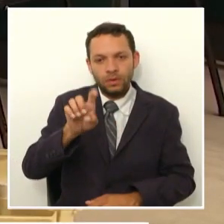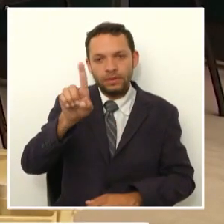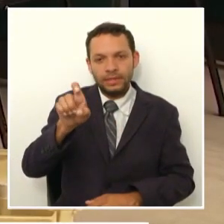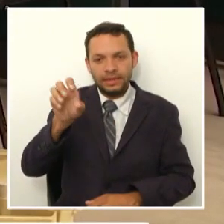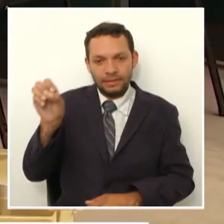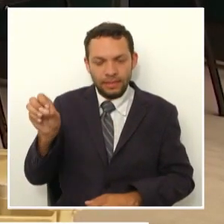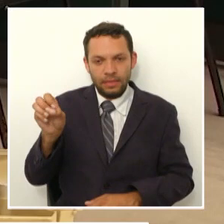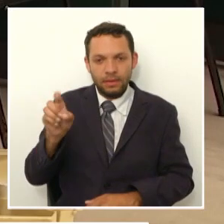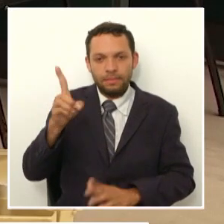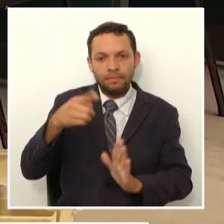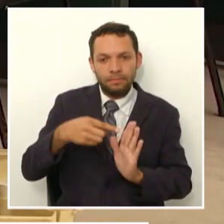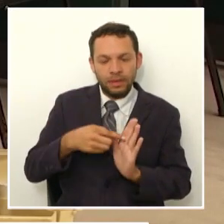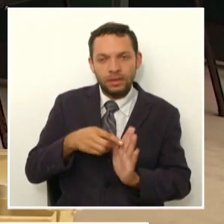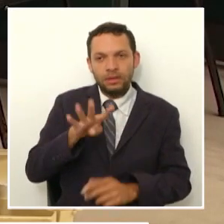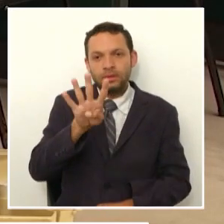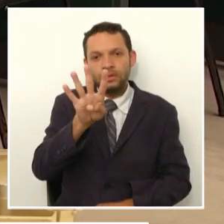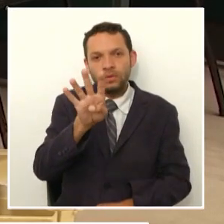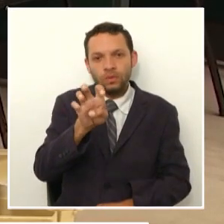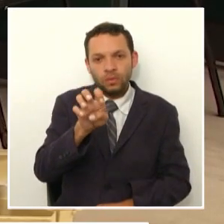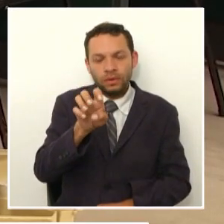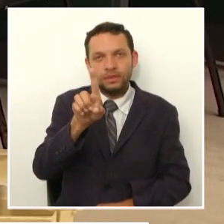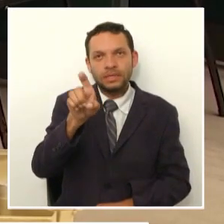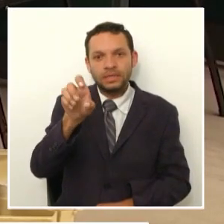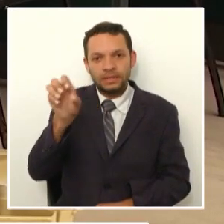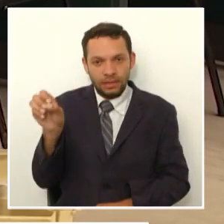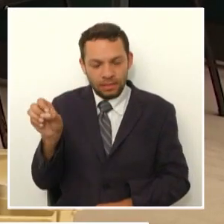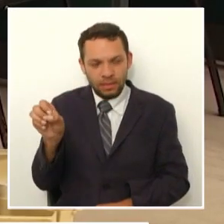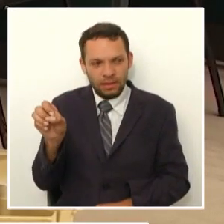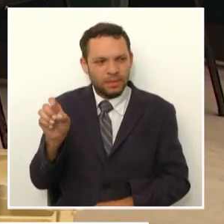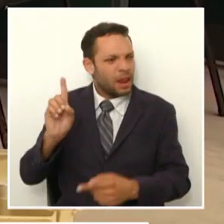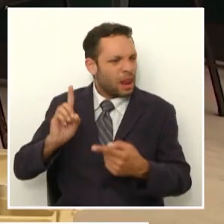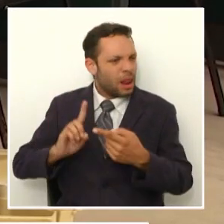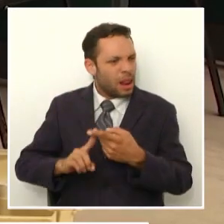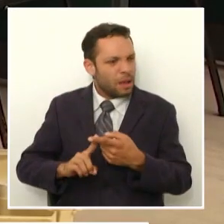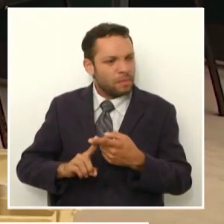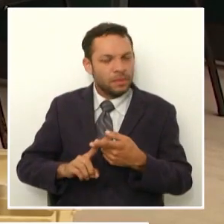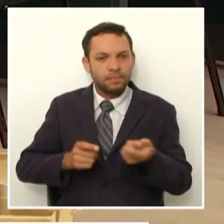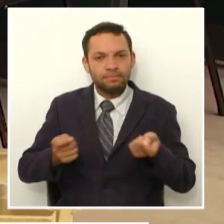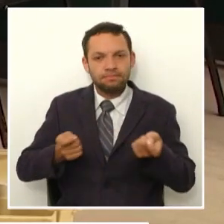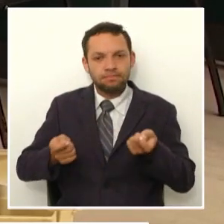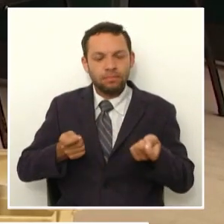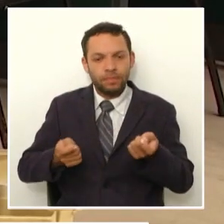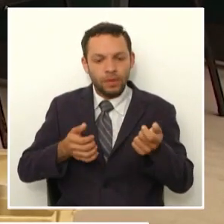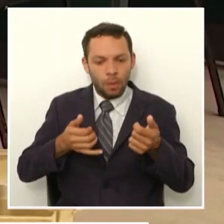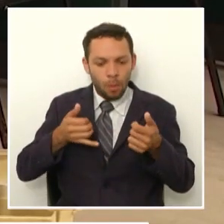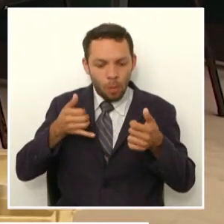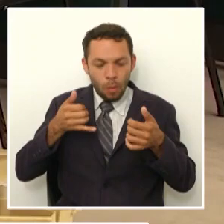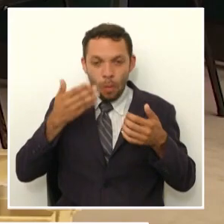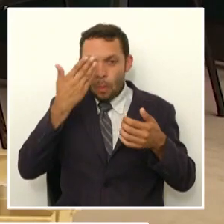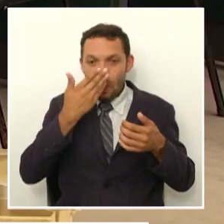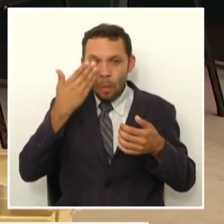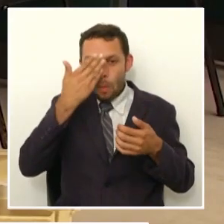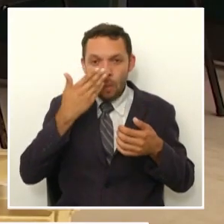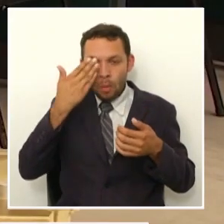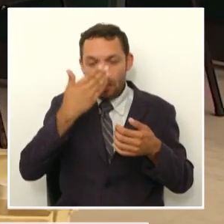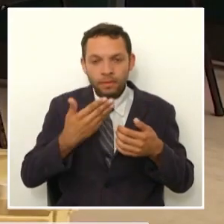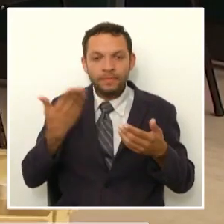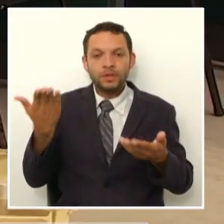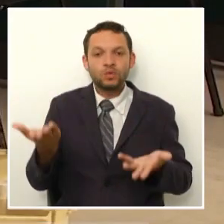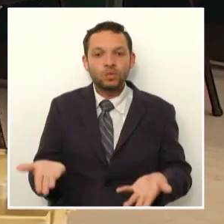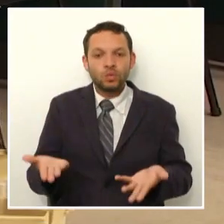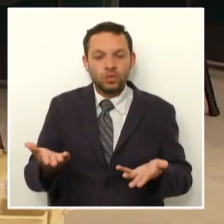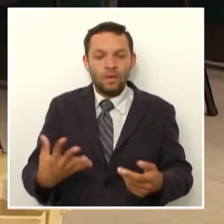Botero Peláez y utilizado por el doctor Antonio J. Giraldo para el diagnóstico de cáncer de cervix. Es